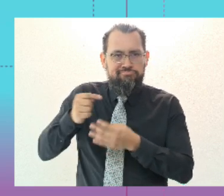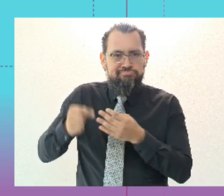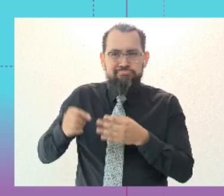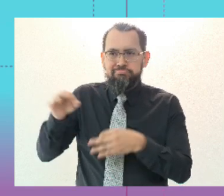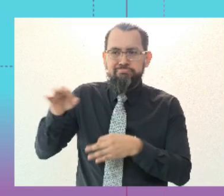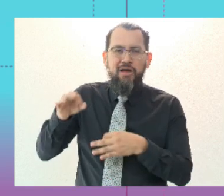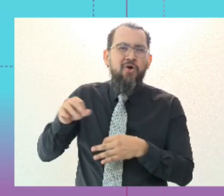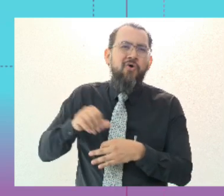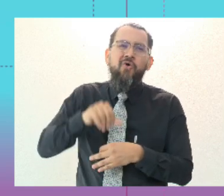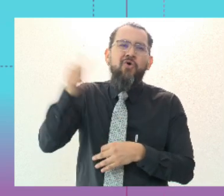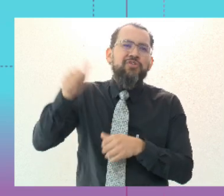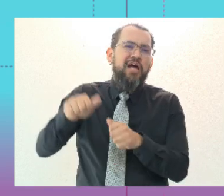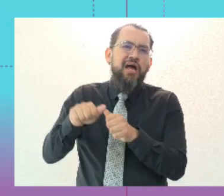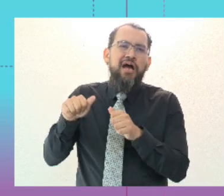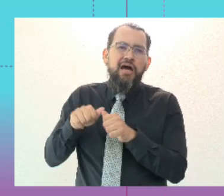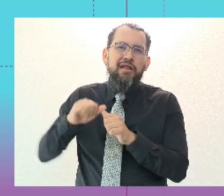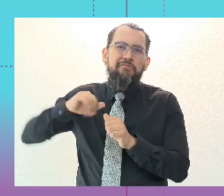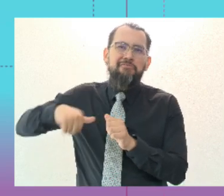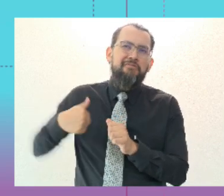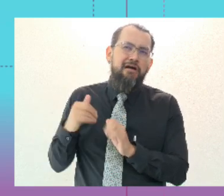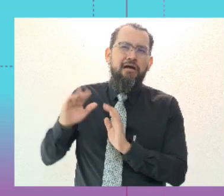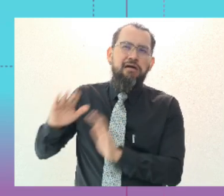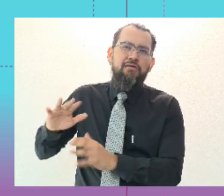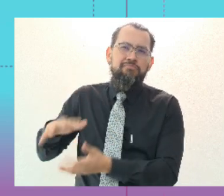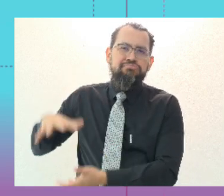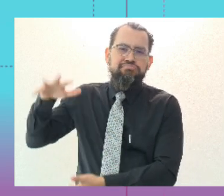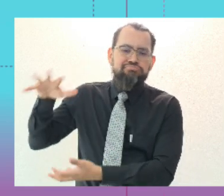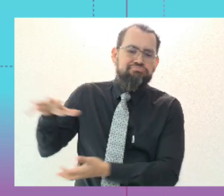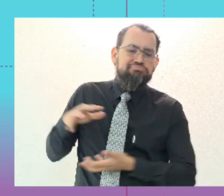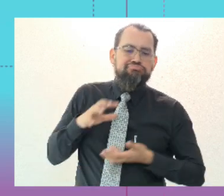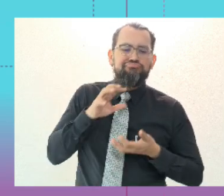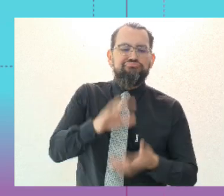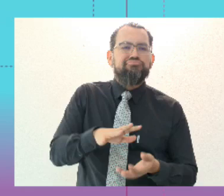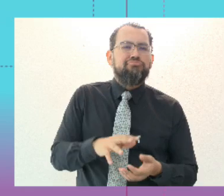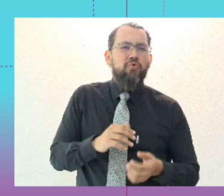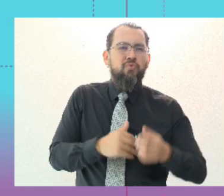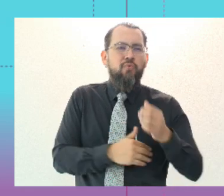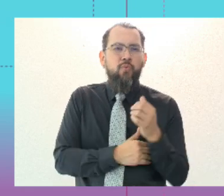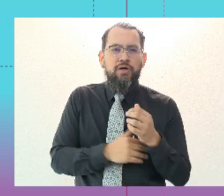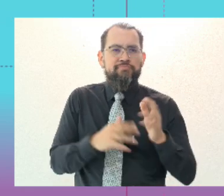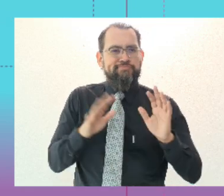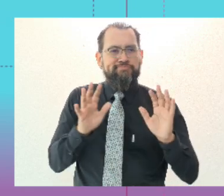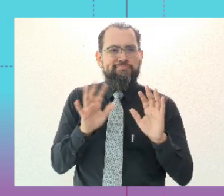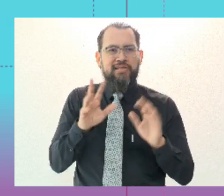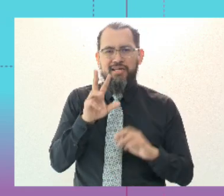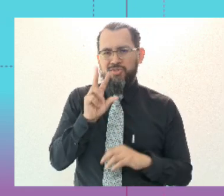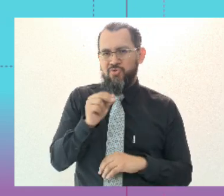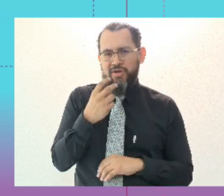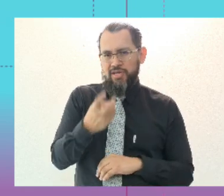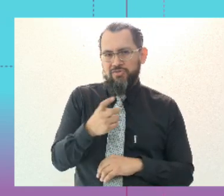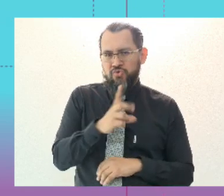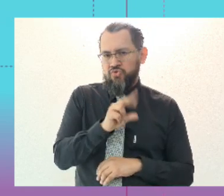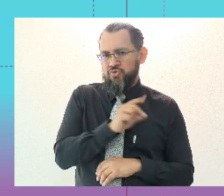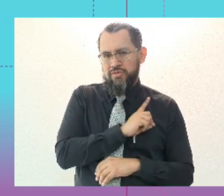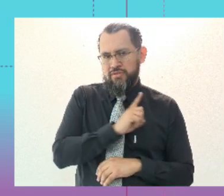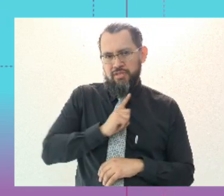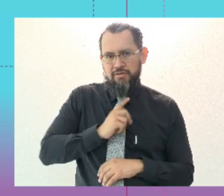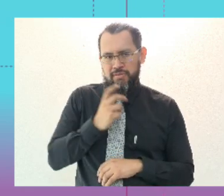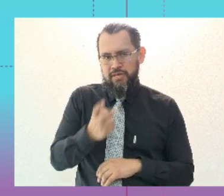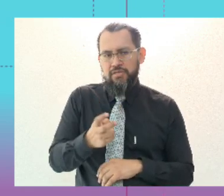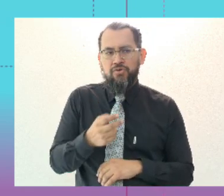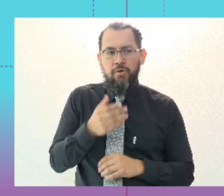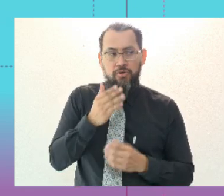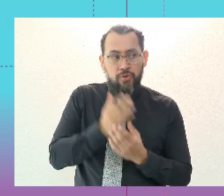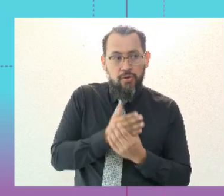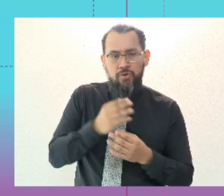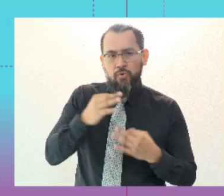ya no quieren las áreas y no es el deber ser de los archivos como tal de recibir ese tipo de documentos, sino más